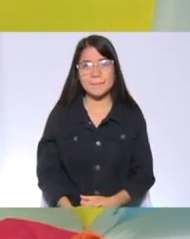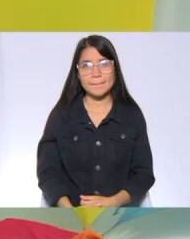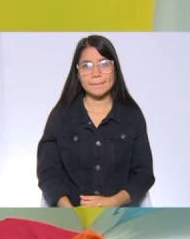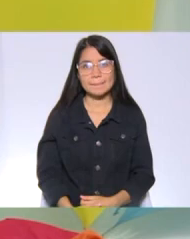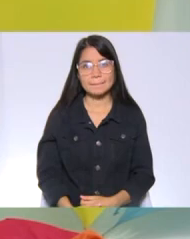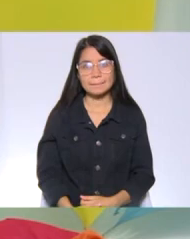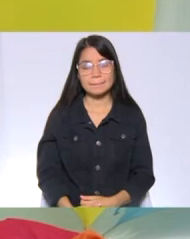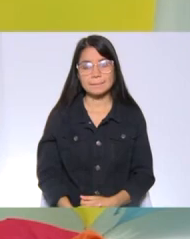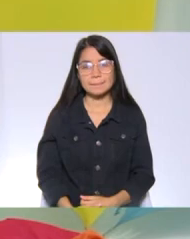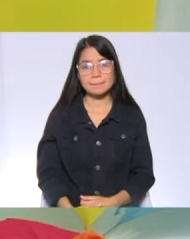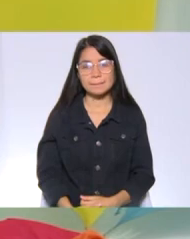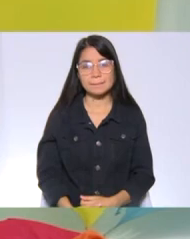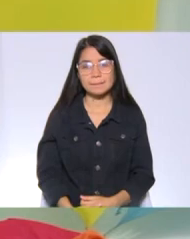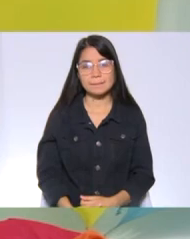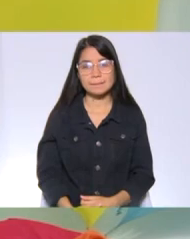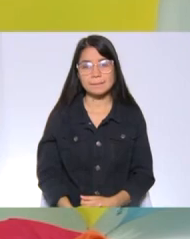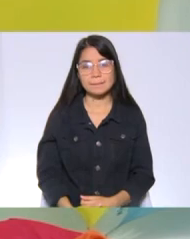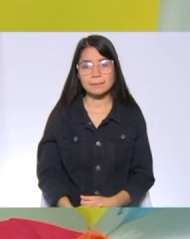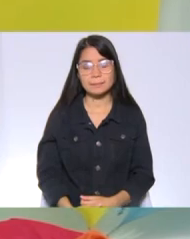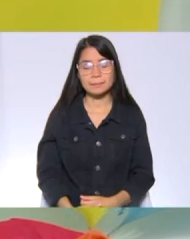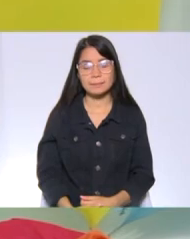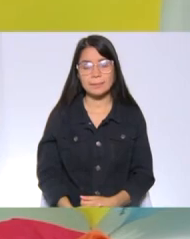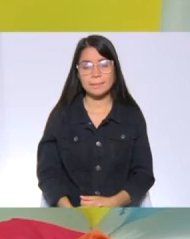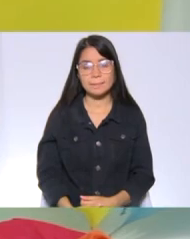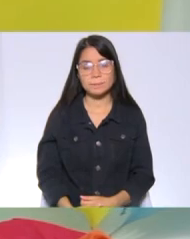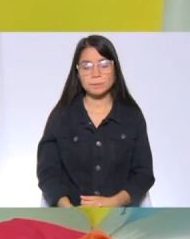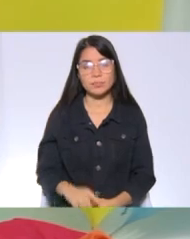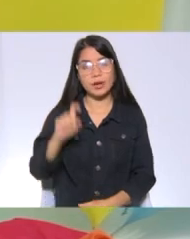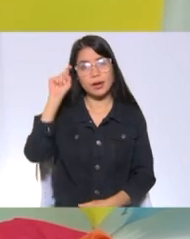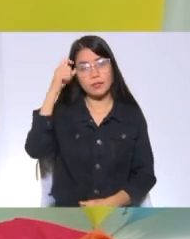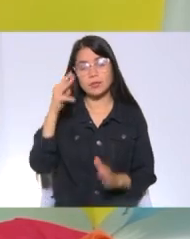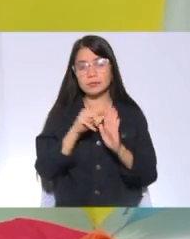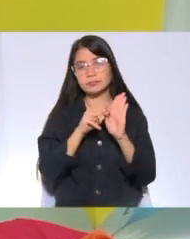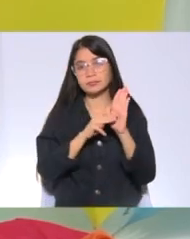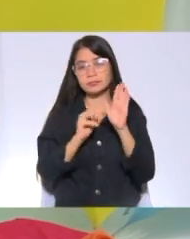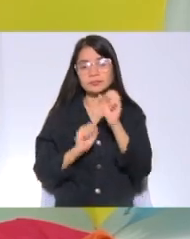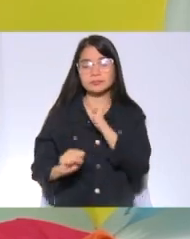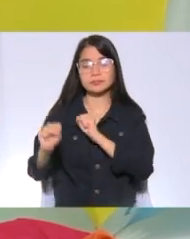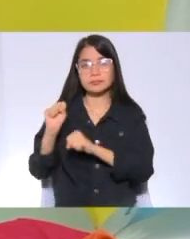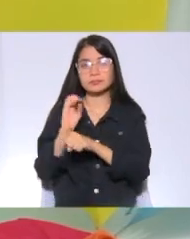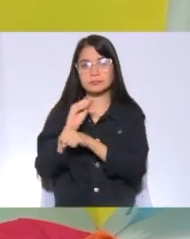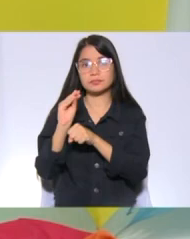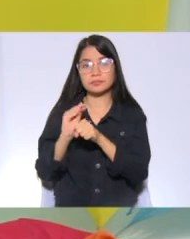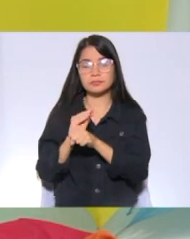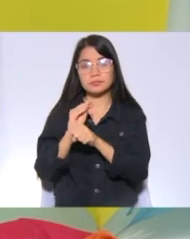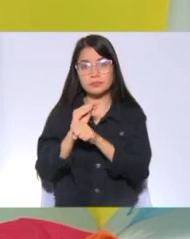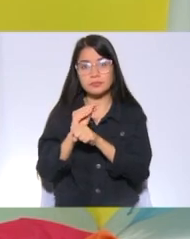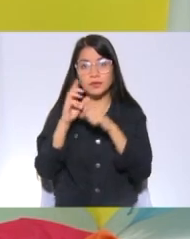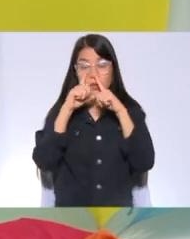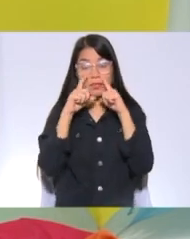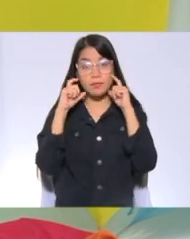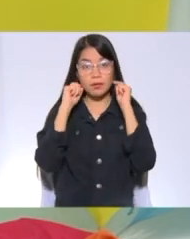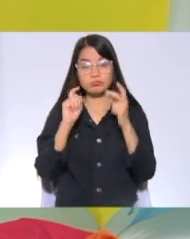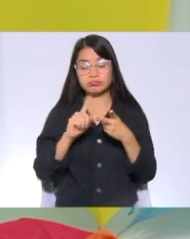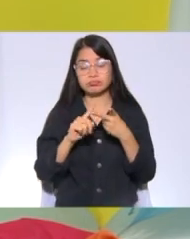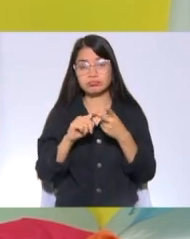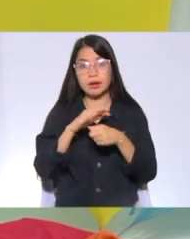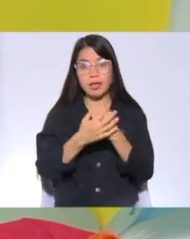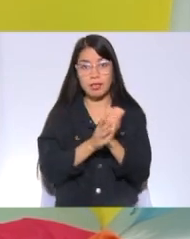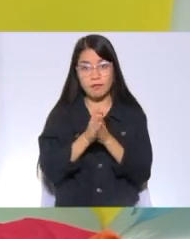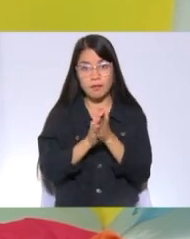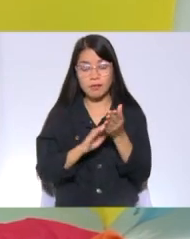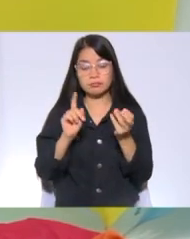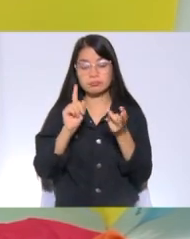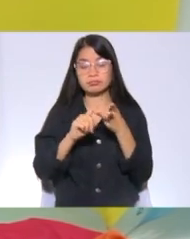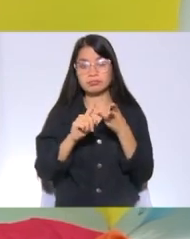y mantener la distancia físico saludable. De esta manera nos cuidamos todos. Pero aprovechamos también para que nos sigan a través